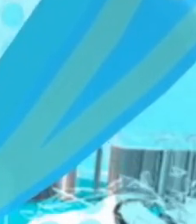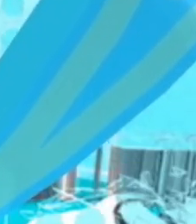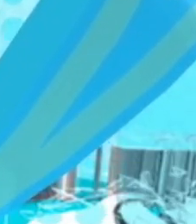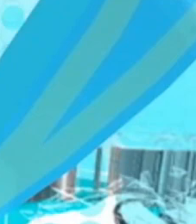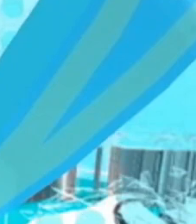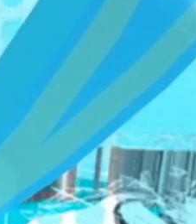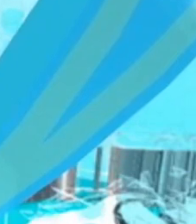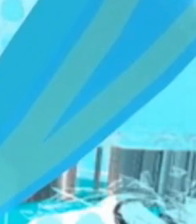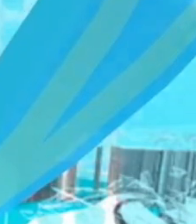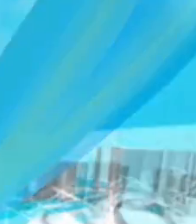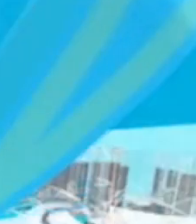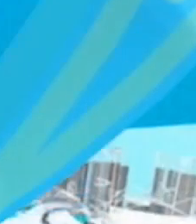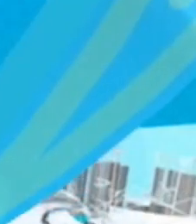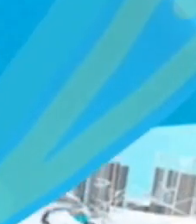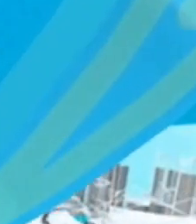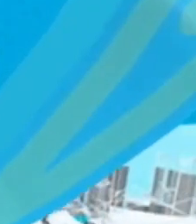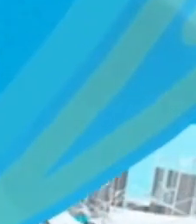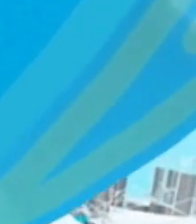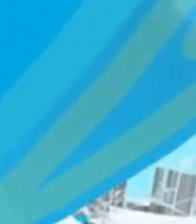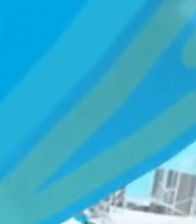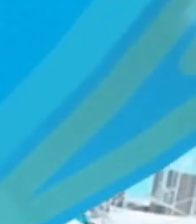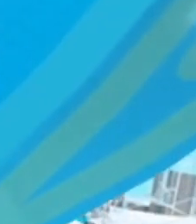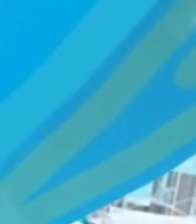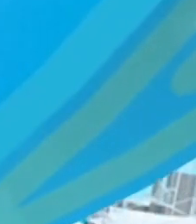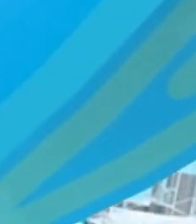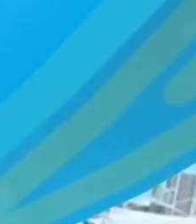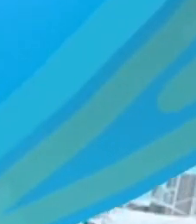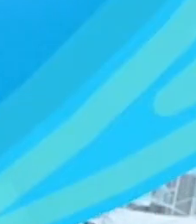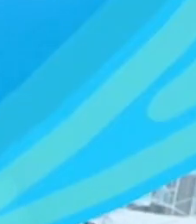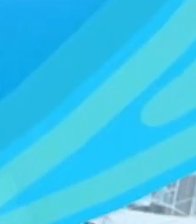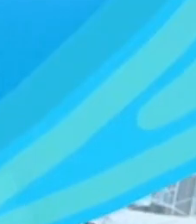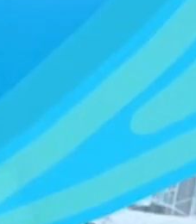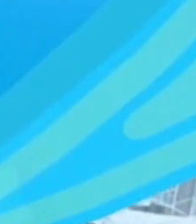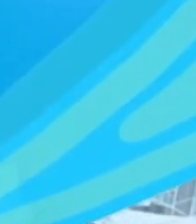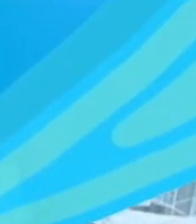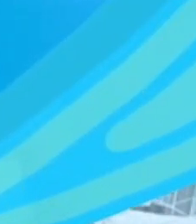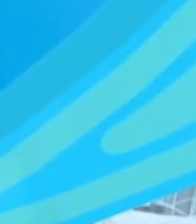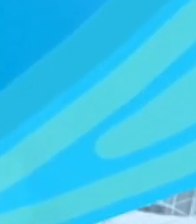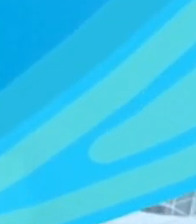Banco Popular presenta el tipo de cambio.